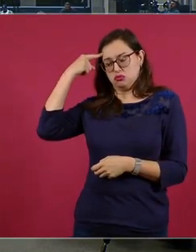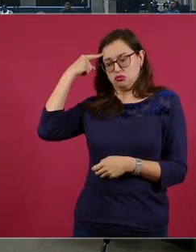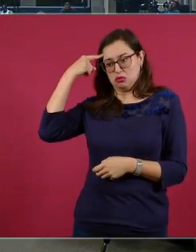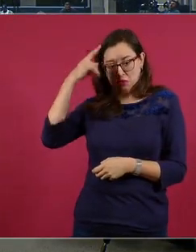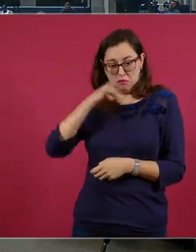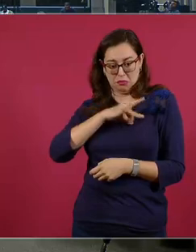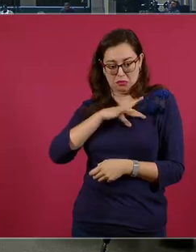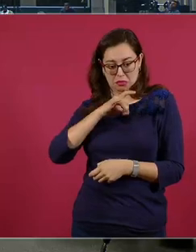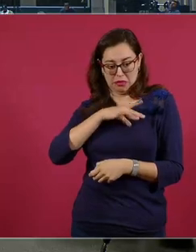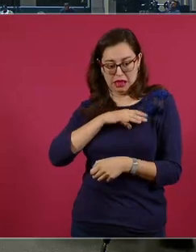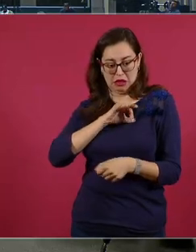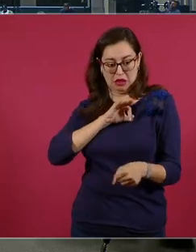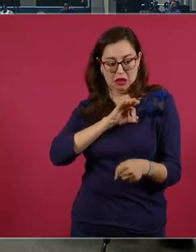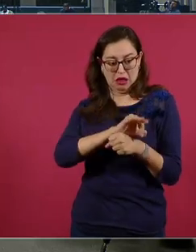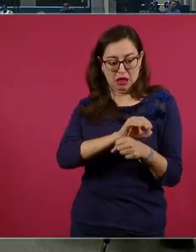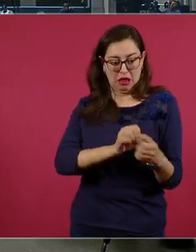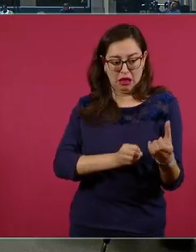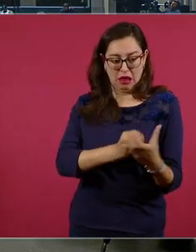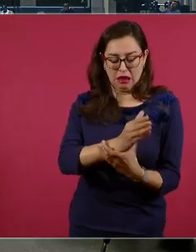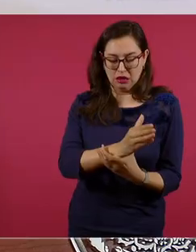y tampoco quiero correr riesgo.